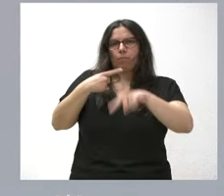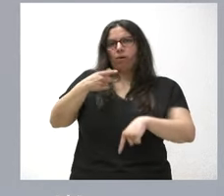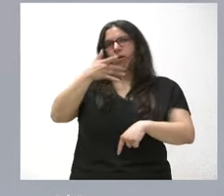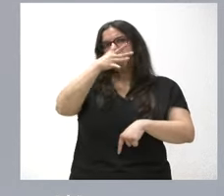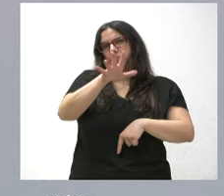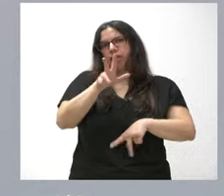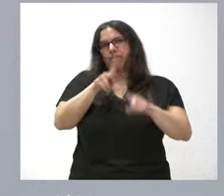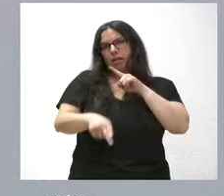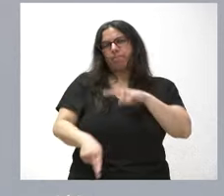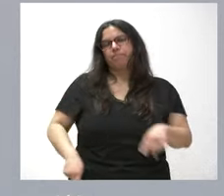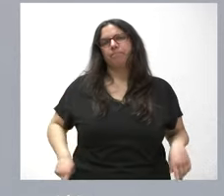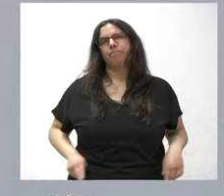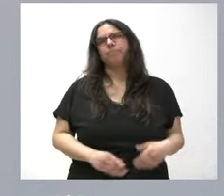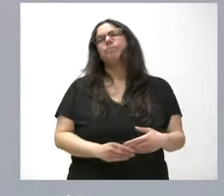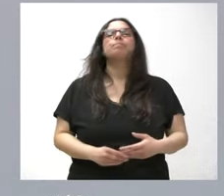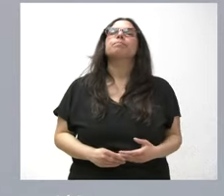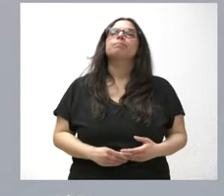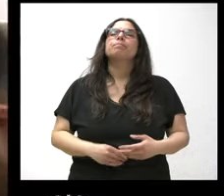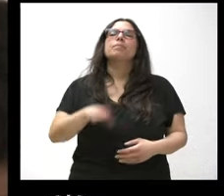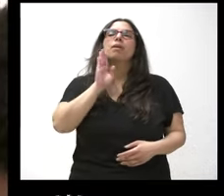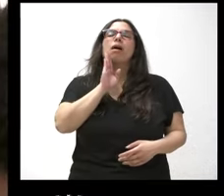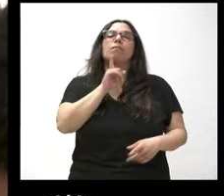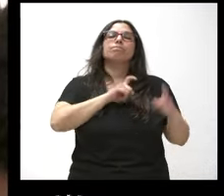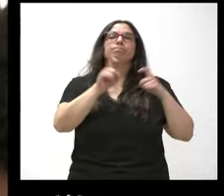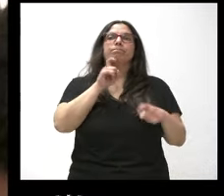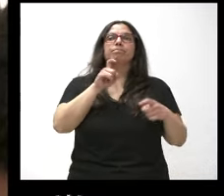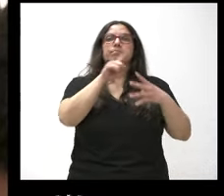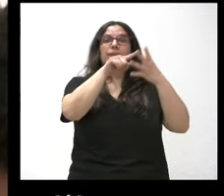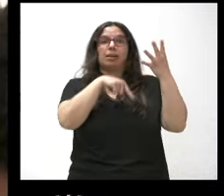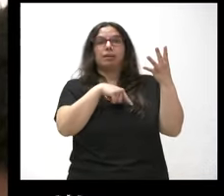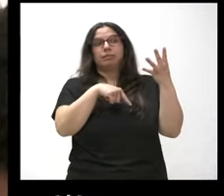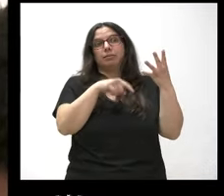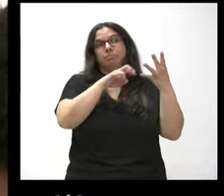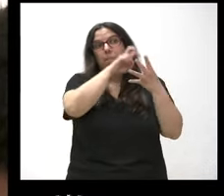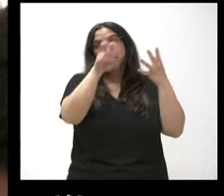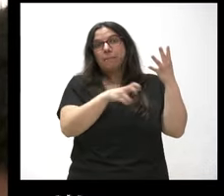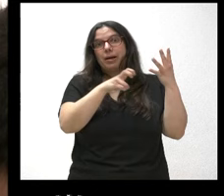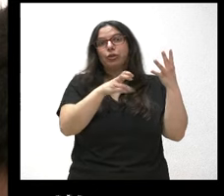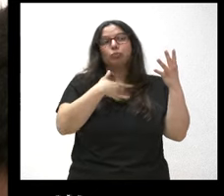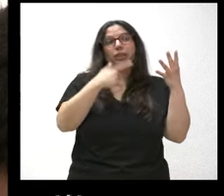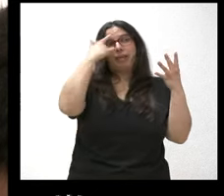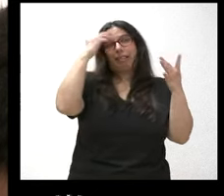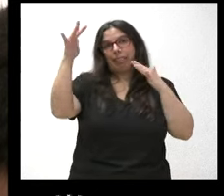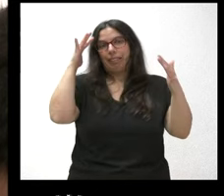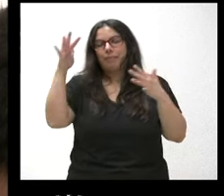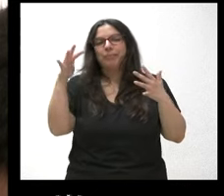Constitucional. Por recuperar las preguntas que le he hecho, como han hecho unas cuantas, igual nos hemos dispersado los dos.